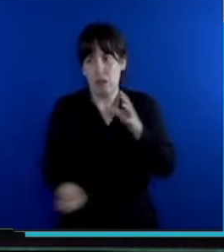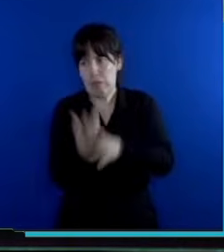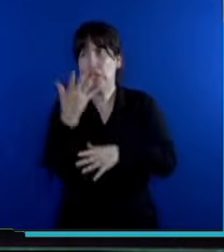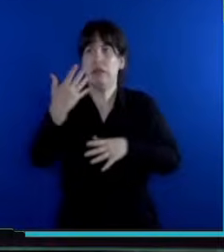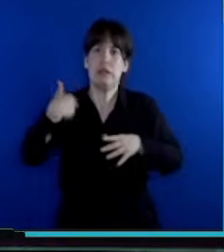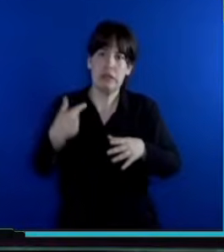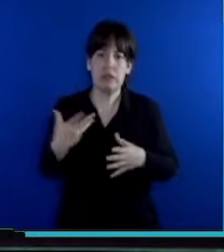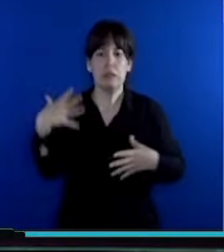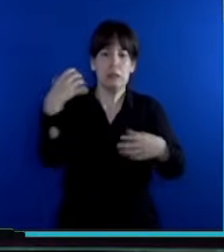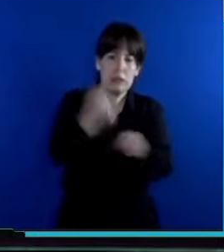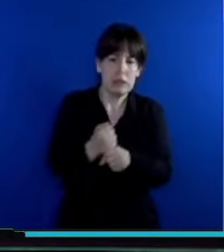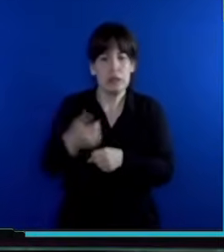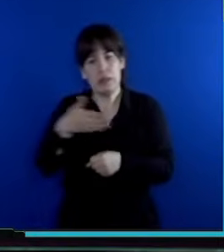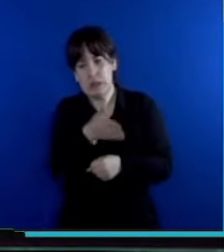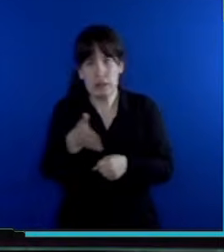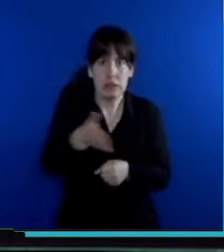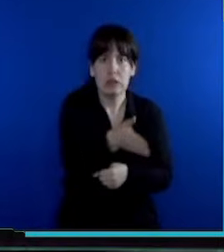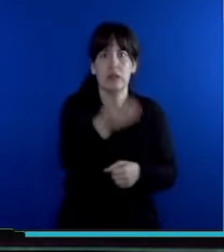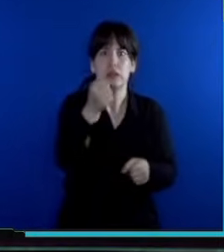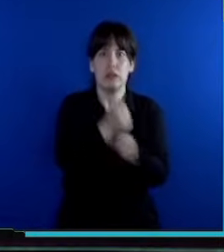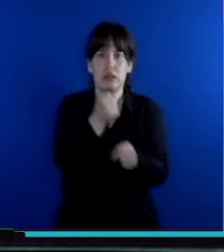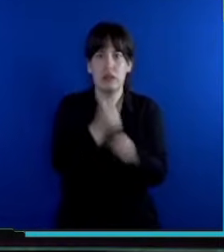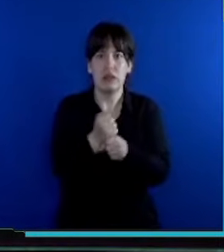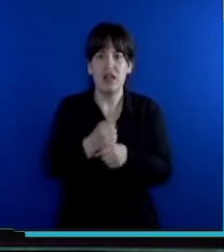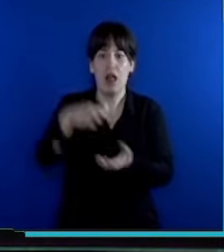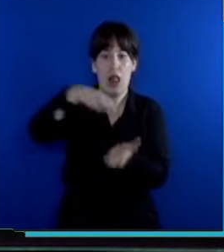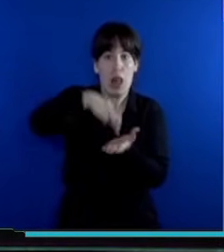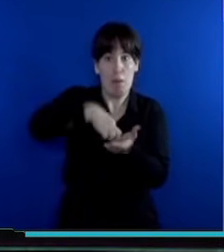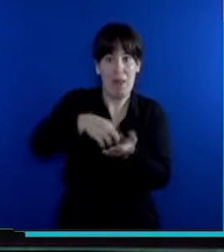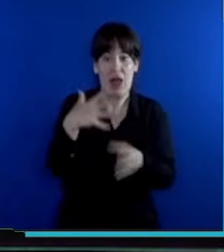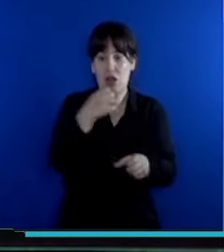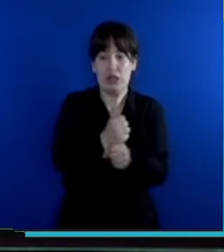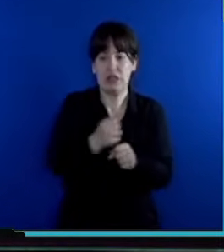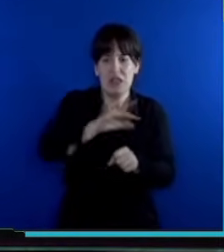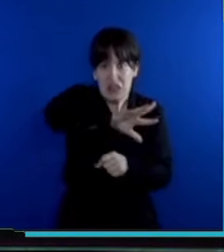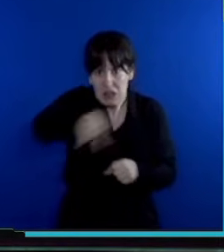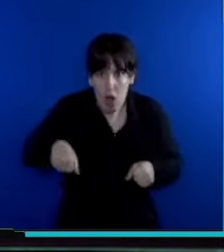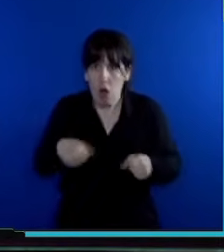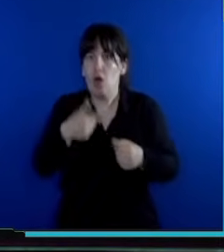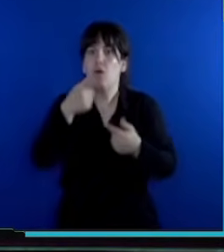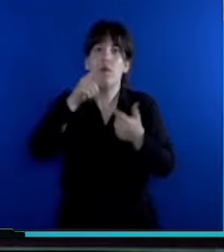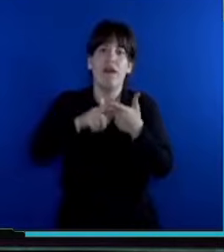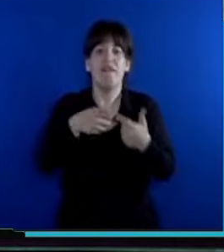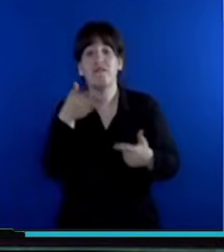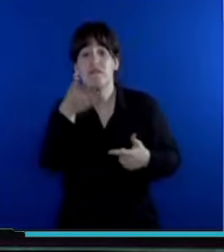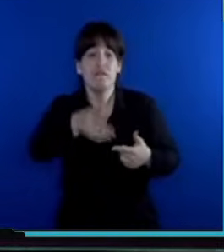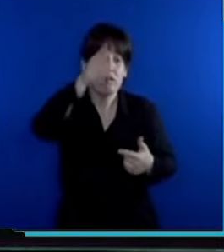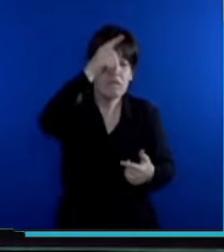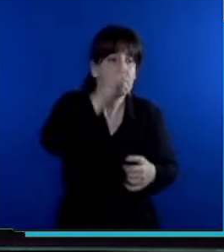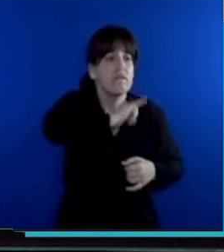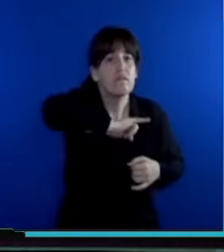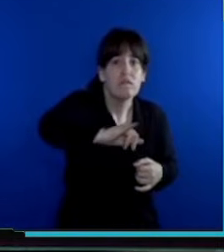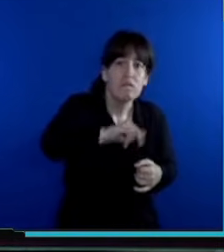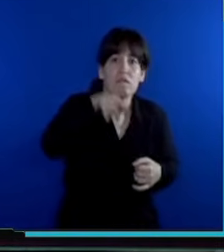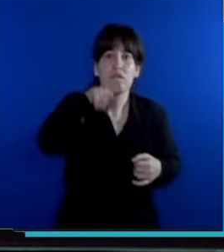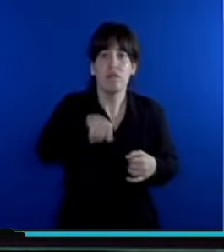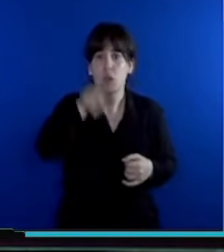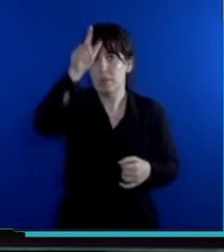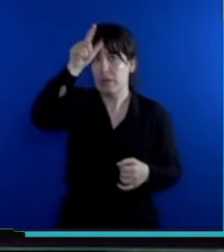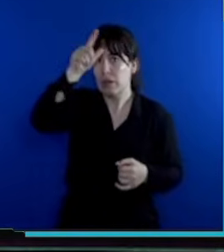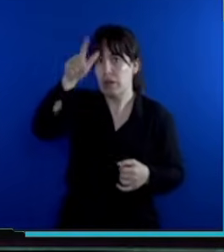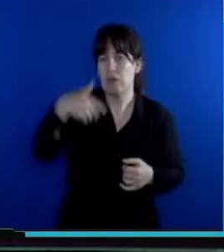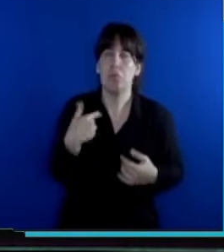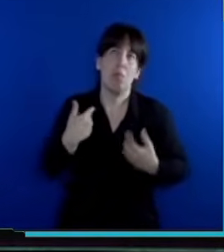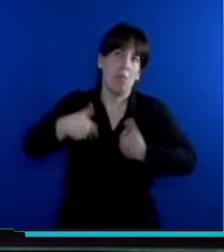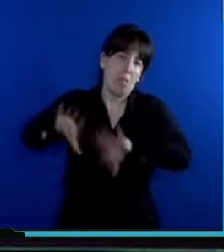a tomarse un colectivo que no pasa, que le roban en la parada del colectivo, que va a la comisaría a hacer una denuncia y no hay policías o no